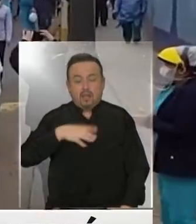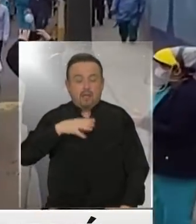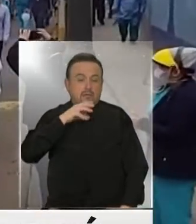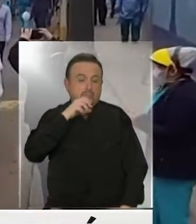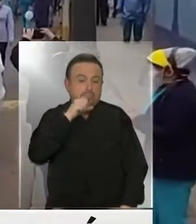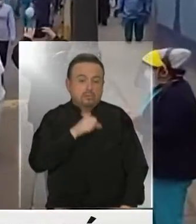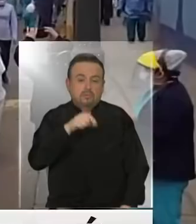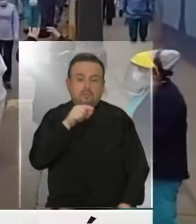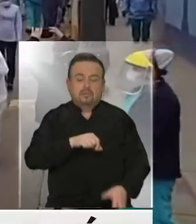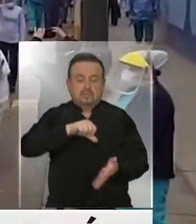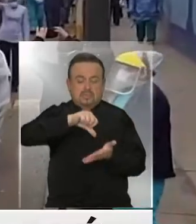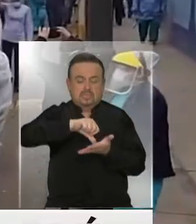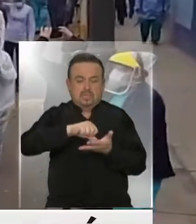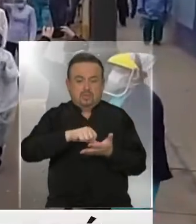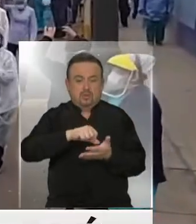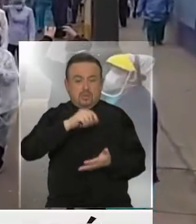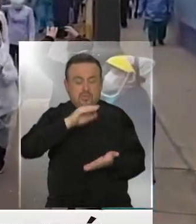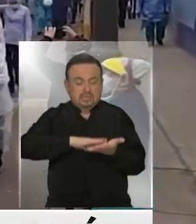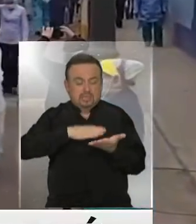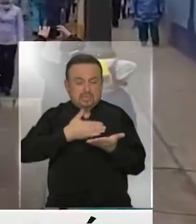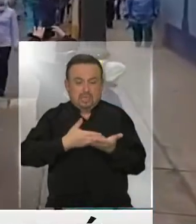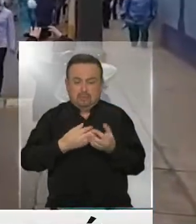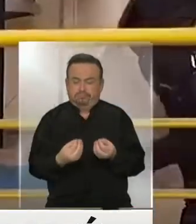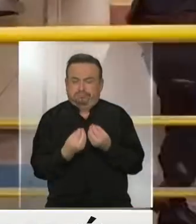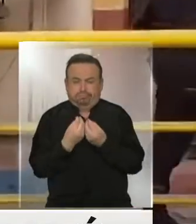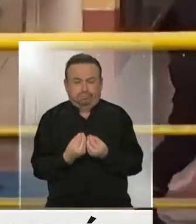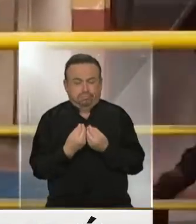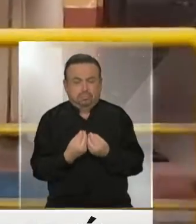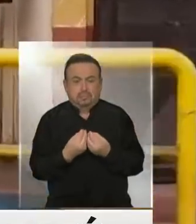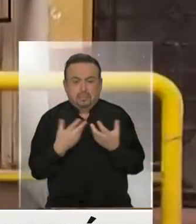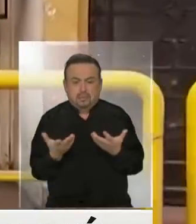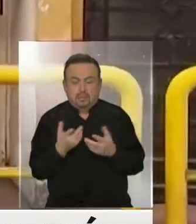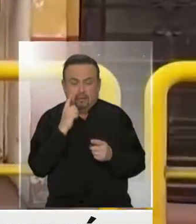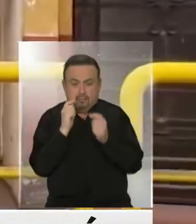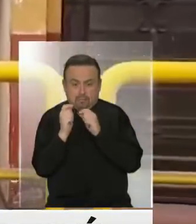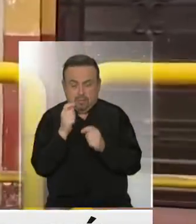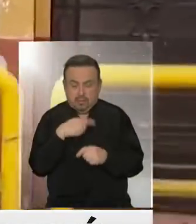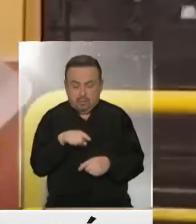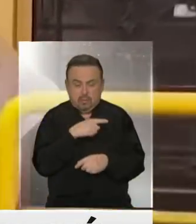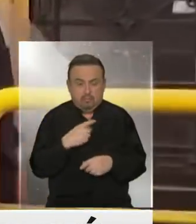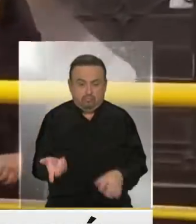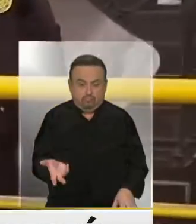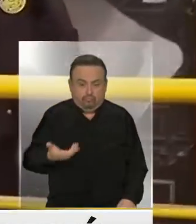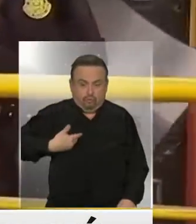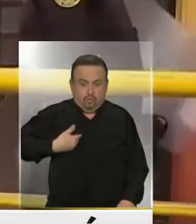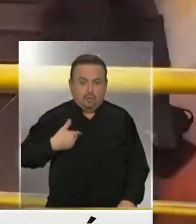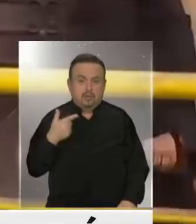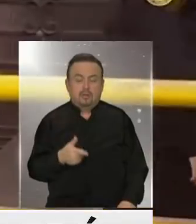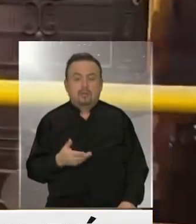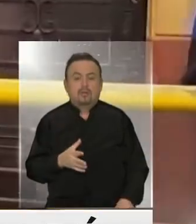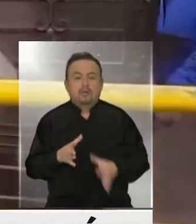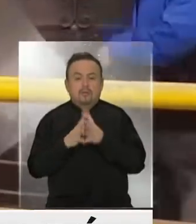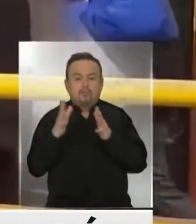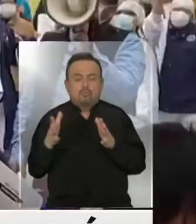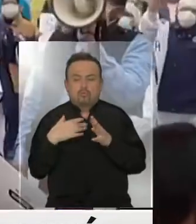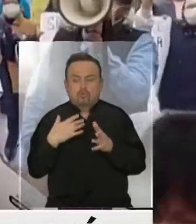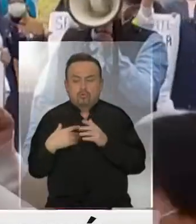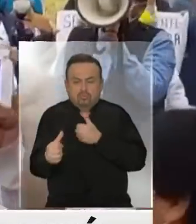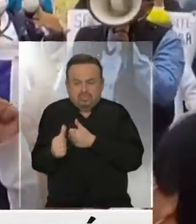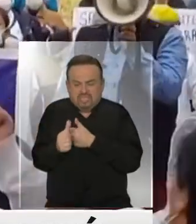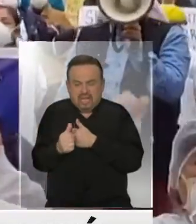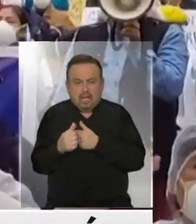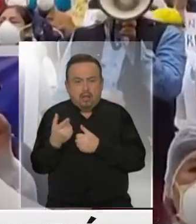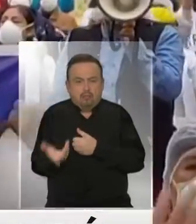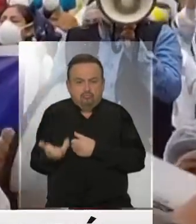varios centros de salud colapsados, lo que claramente implica un alto riesgo para ellos porque es una gran exposición. Una